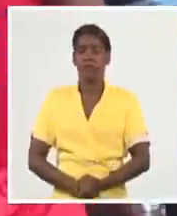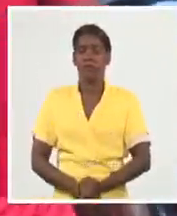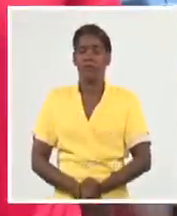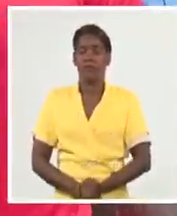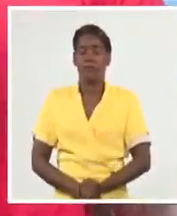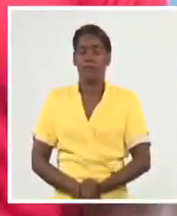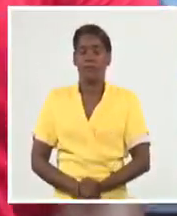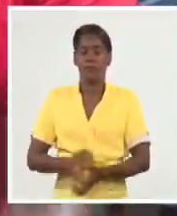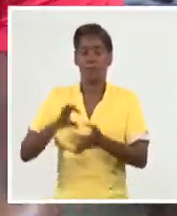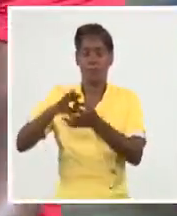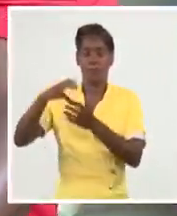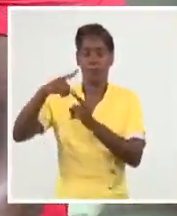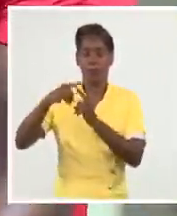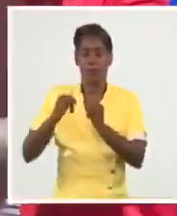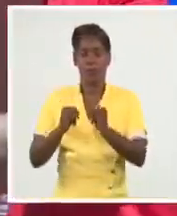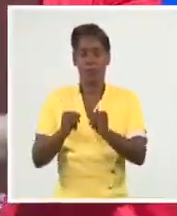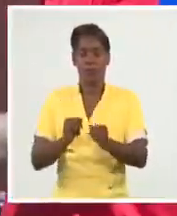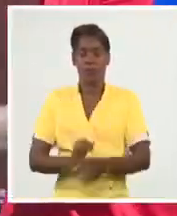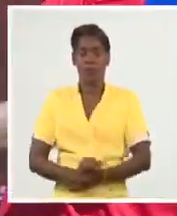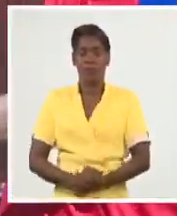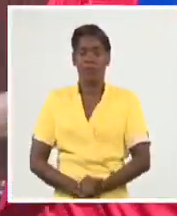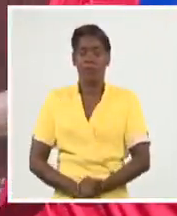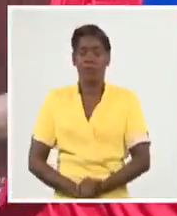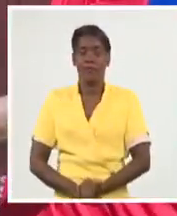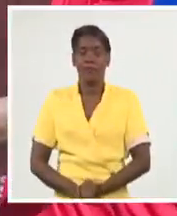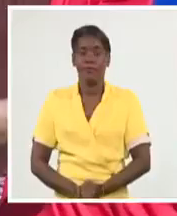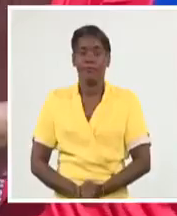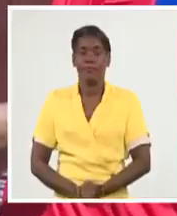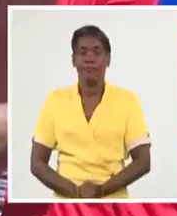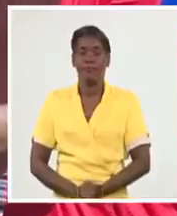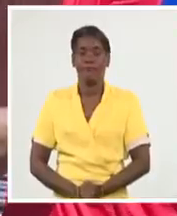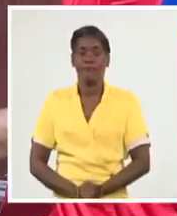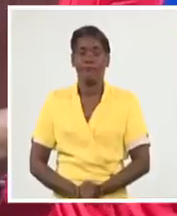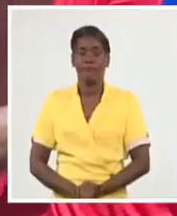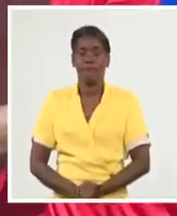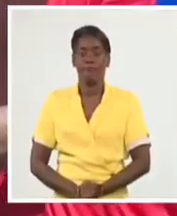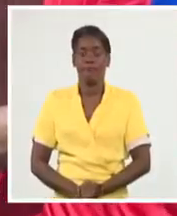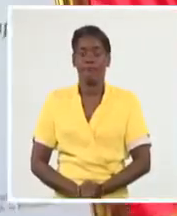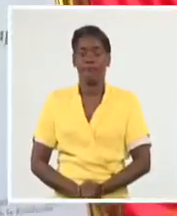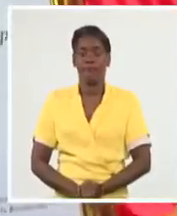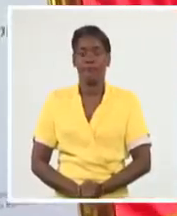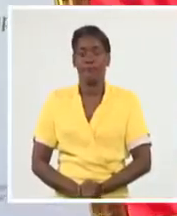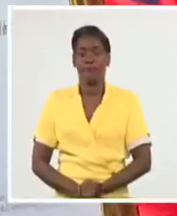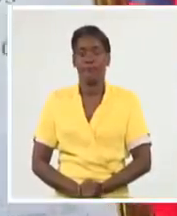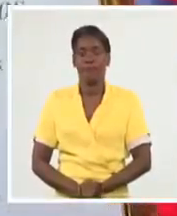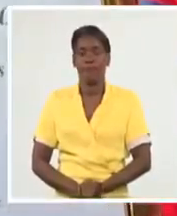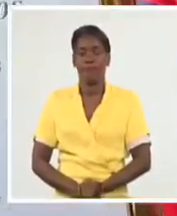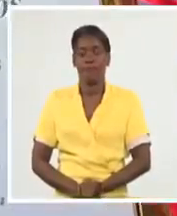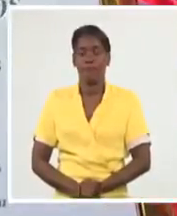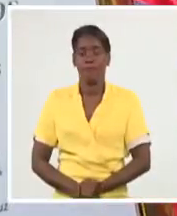Desde Guantánamo, Tony Pupo y Julián Jorge Sánchez Rosell, Sistema Informativo de la Televisión Cubana.